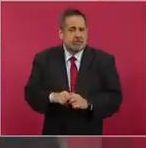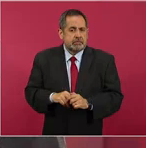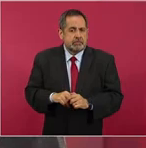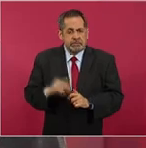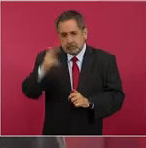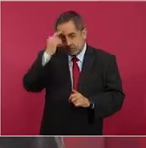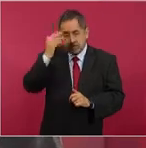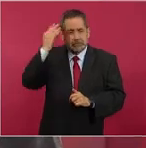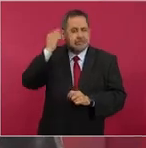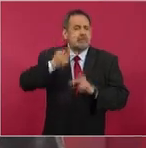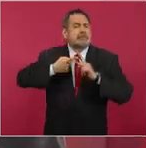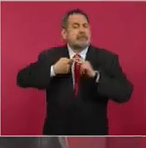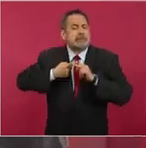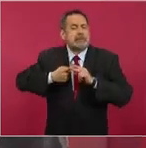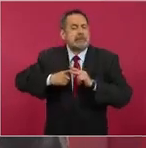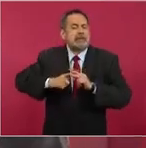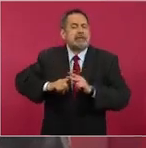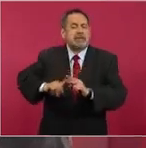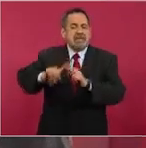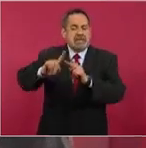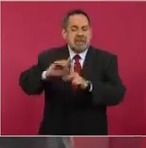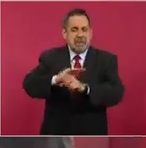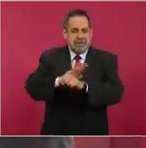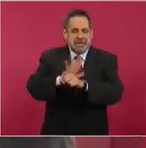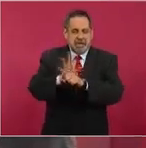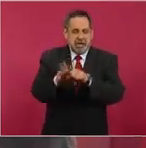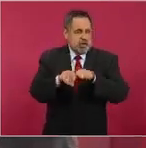cuando comenzaba la pandemia,